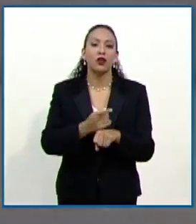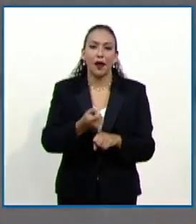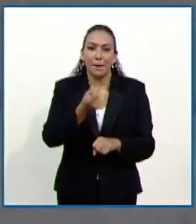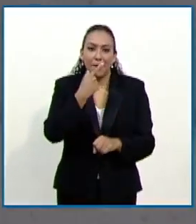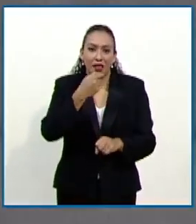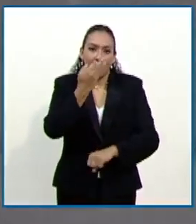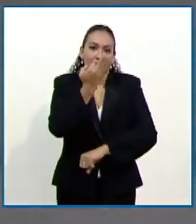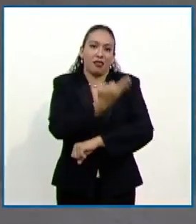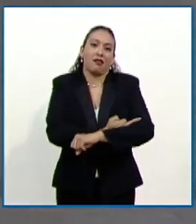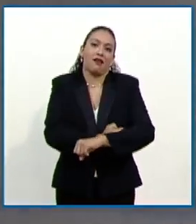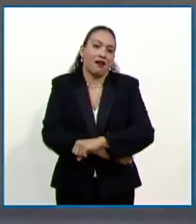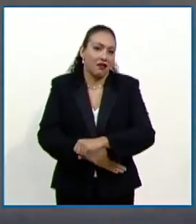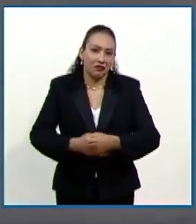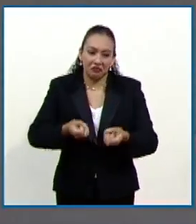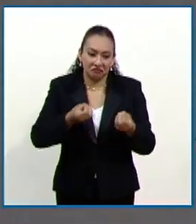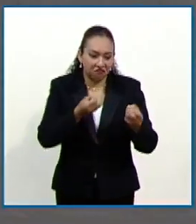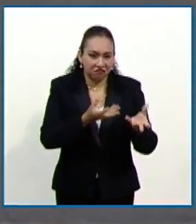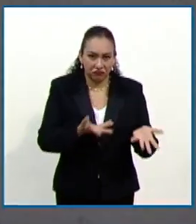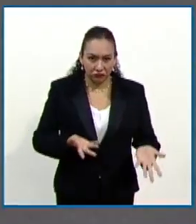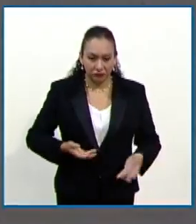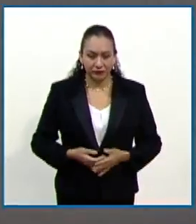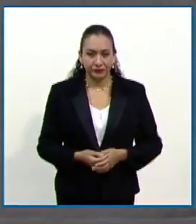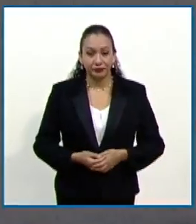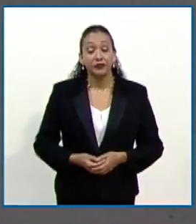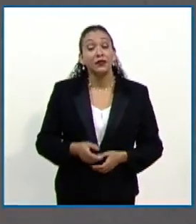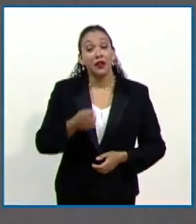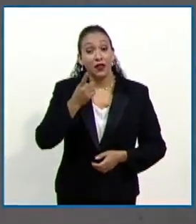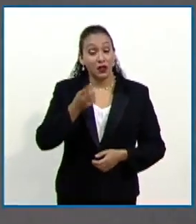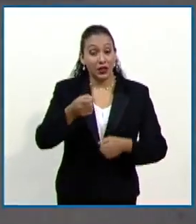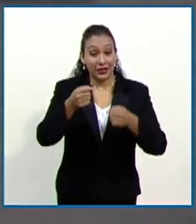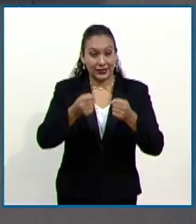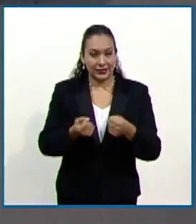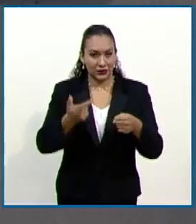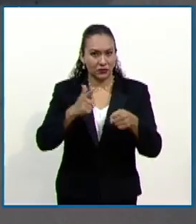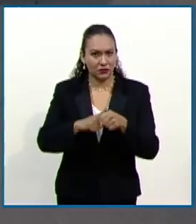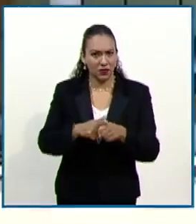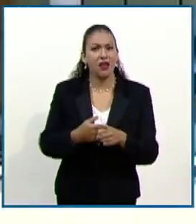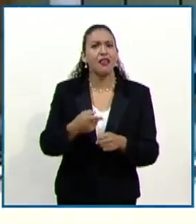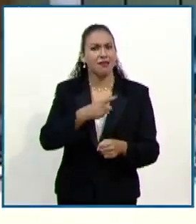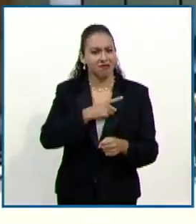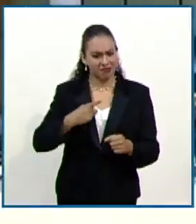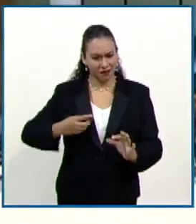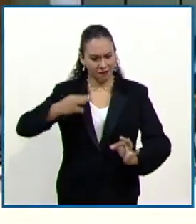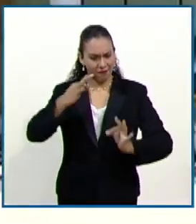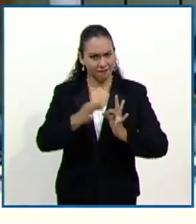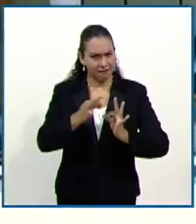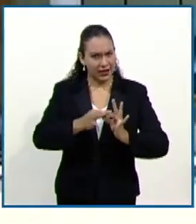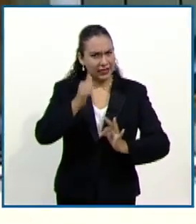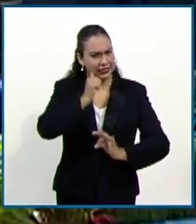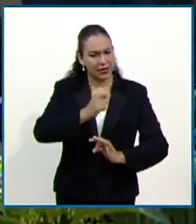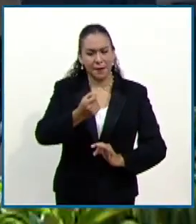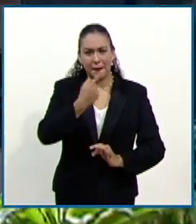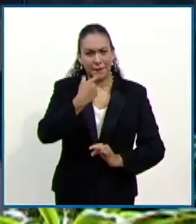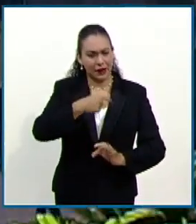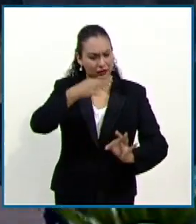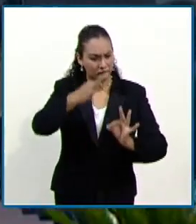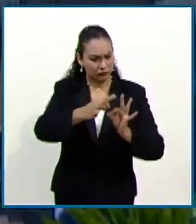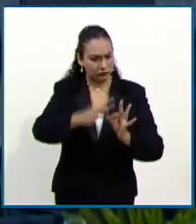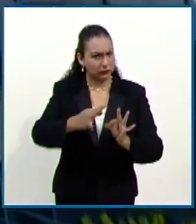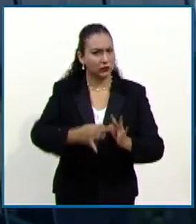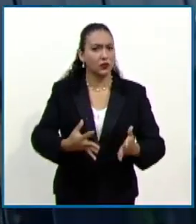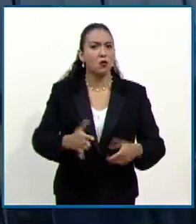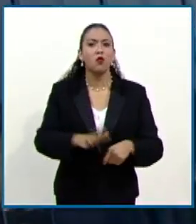tardía. La sala indicó que el Seguro Social debe cumplir con su deber de brindar acceso a los medicamentos señalados de